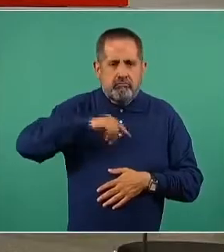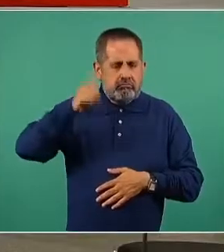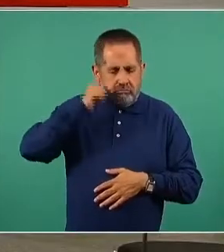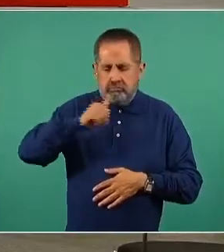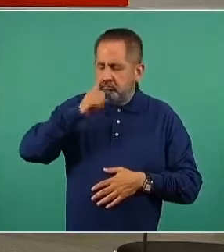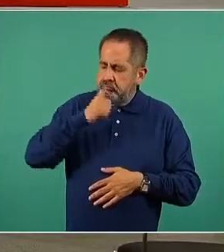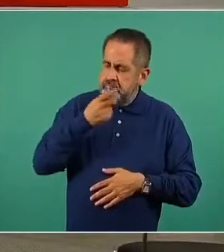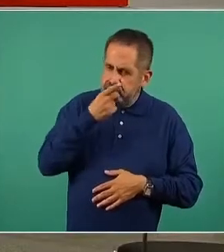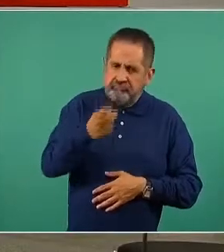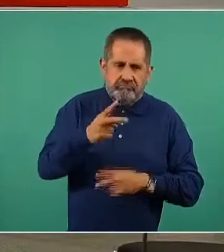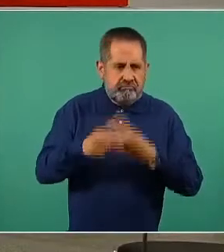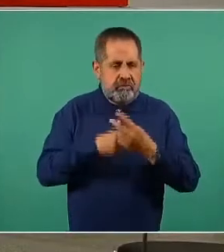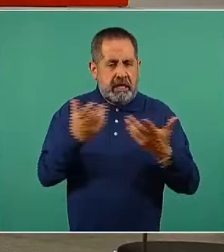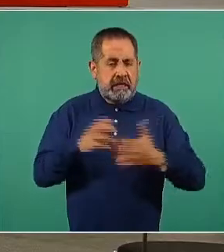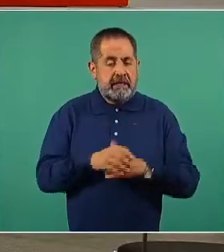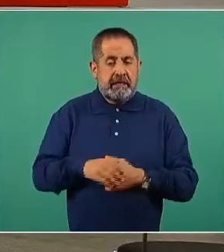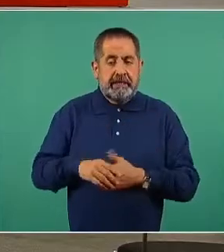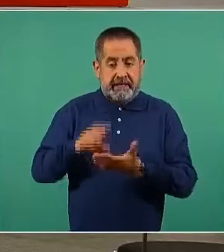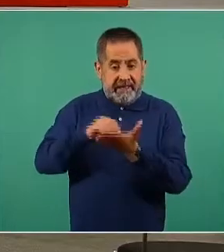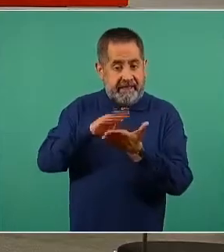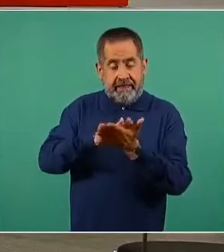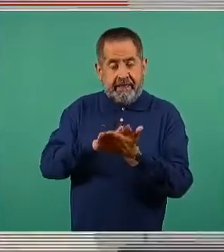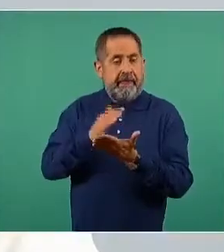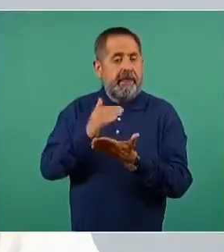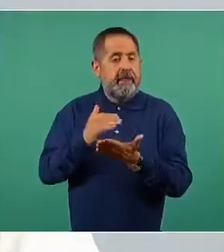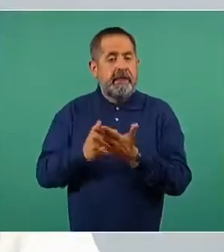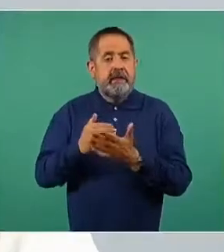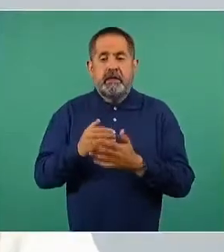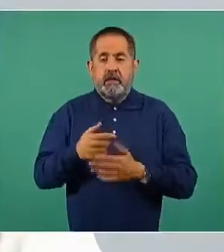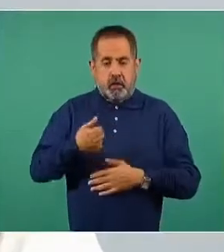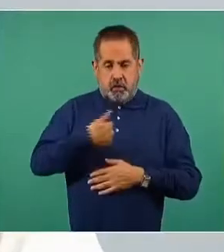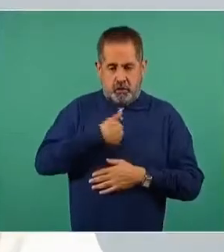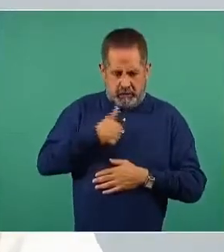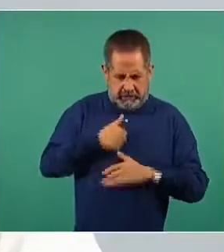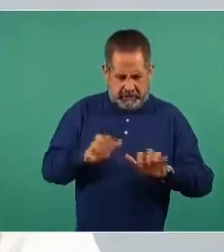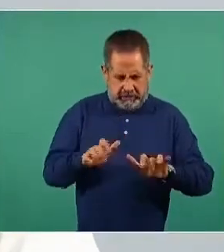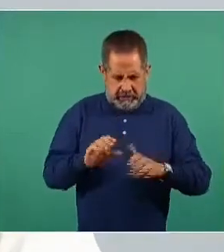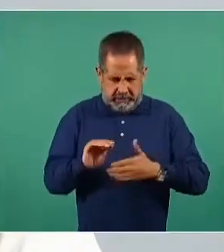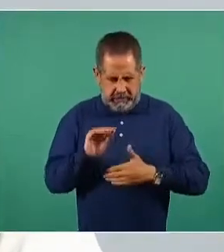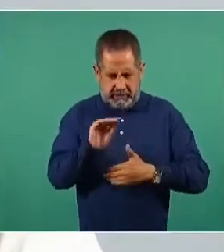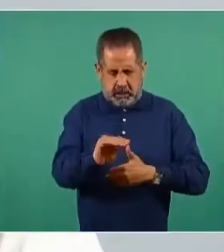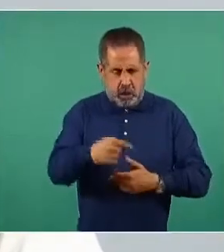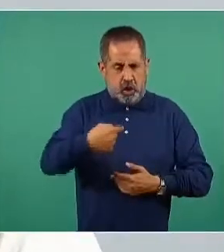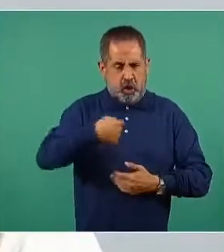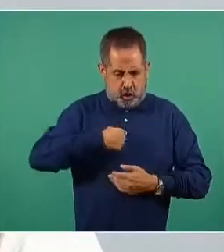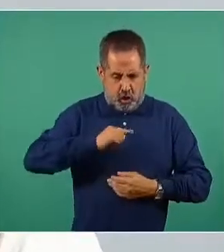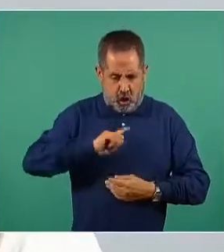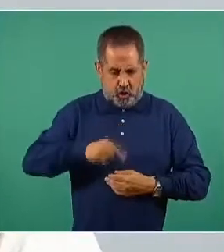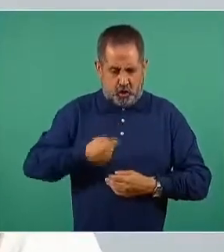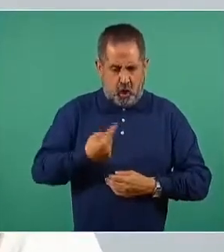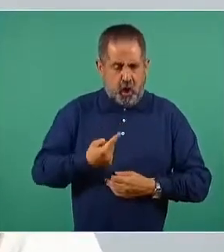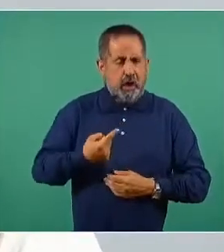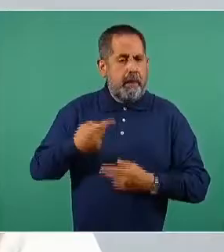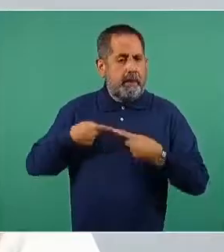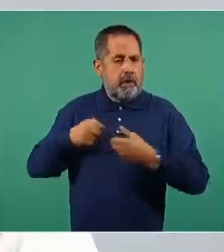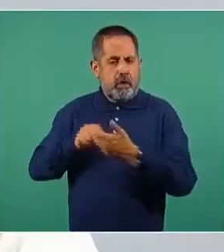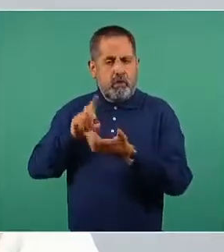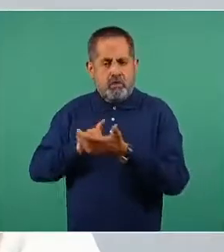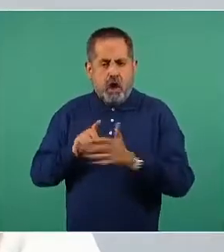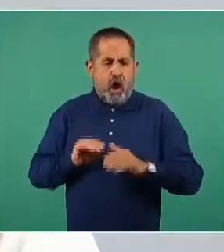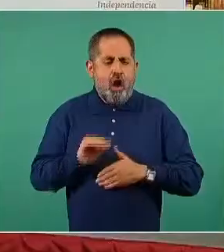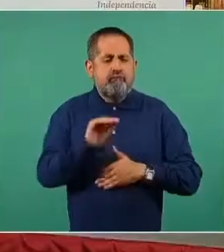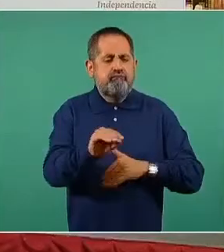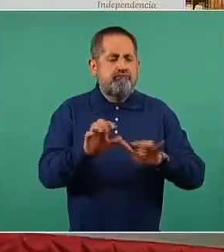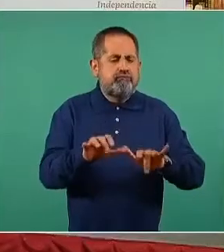hecho, el registro, el autorregistro para autodeclarar la discapacidad